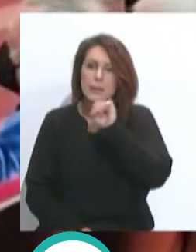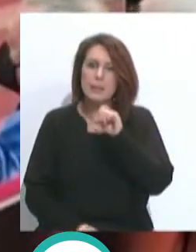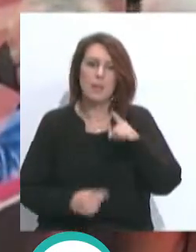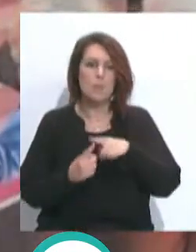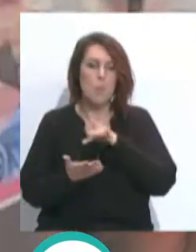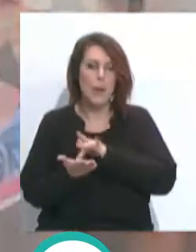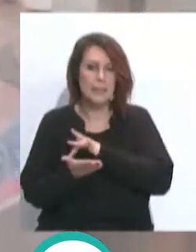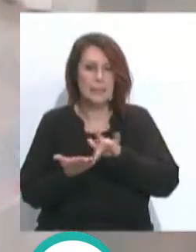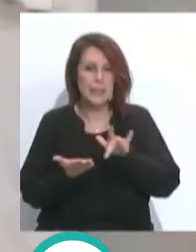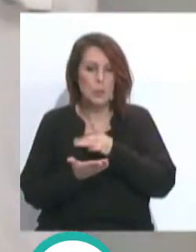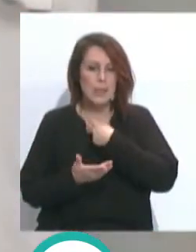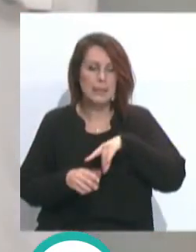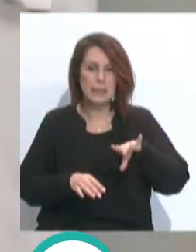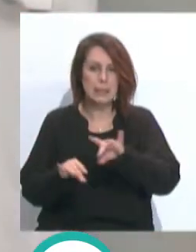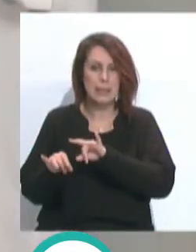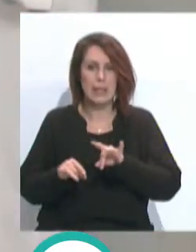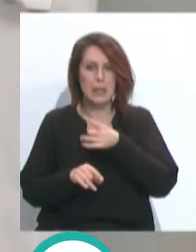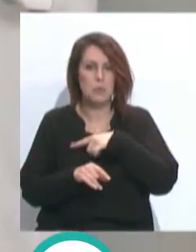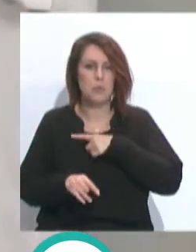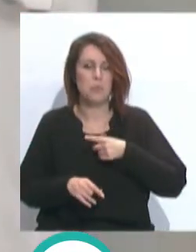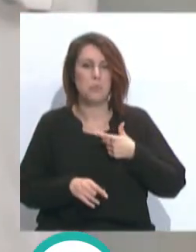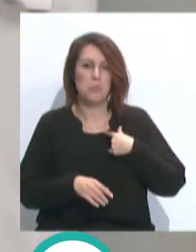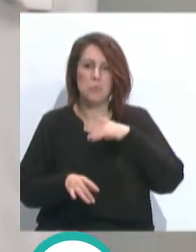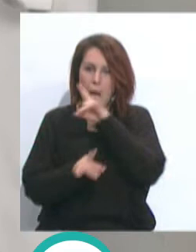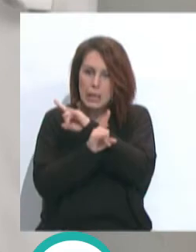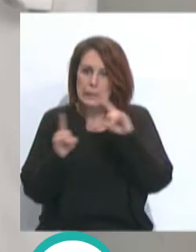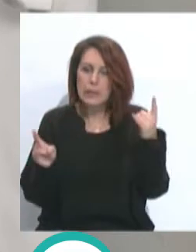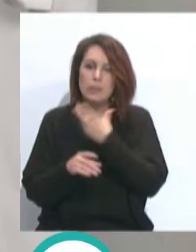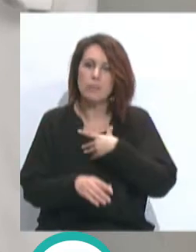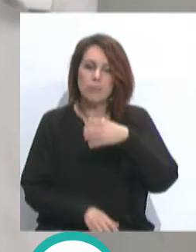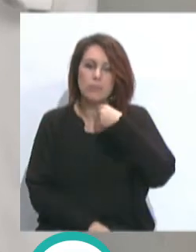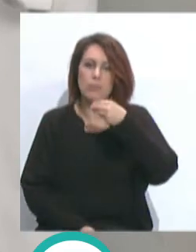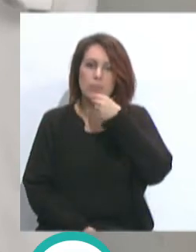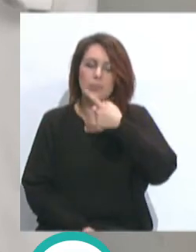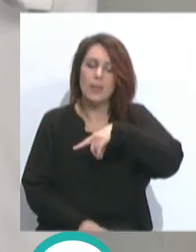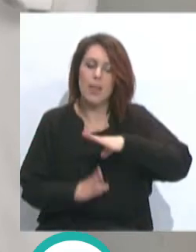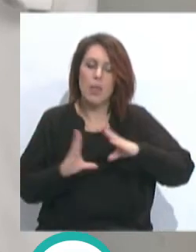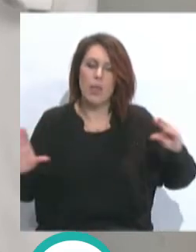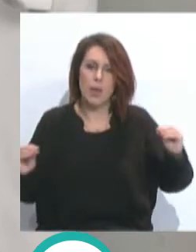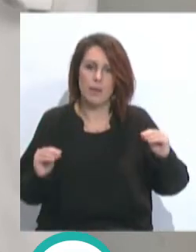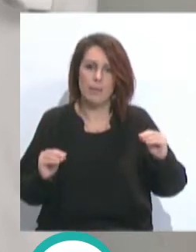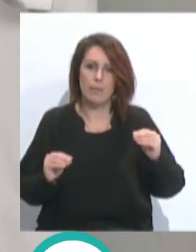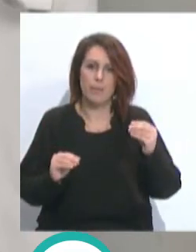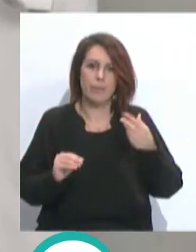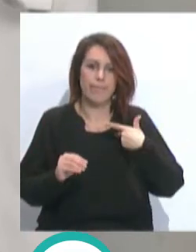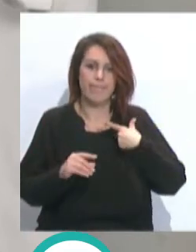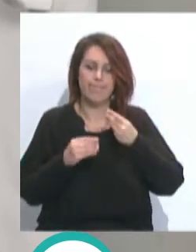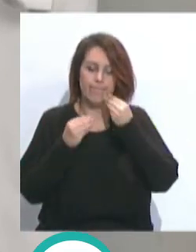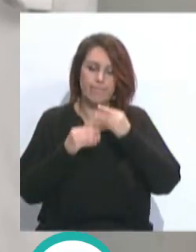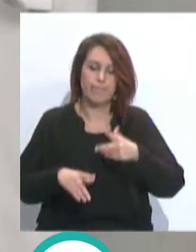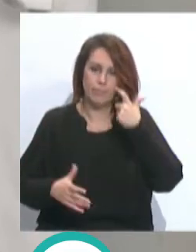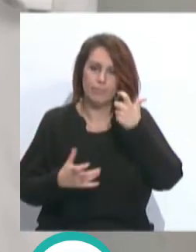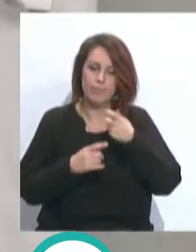la poesía de nuestras tierras, de nuestros paisajes, la belleza de nuestra Andalucía, compartiendo historia y